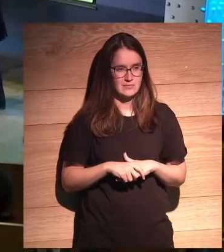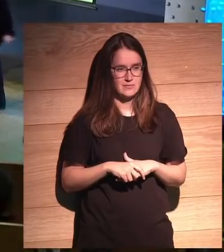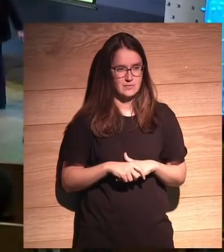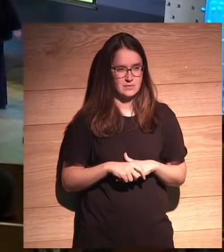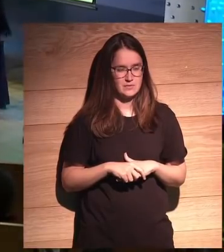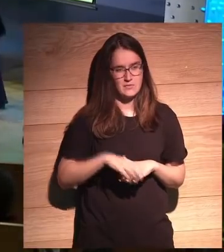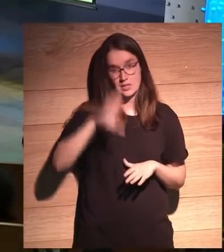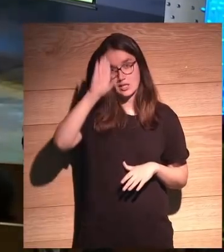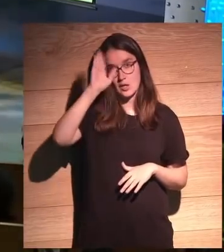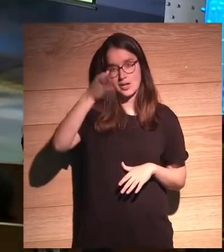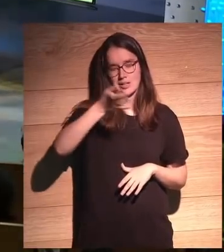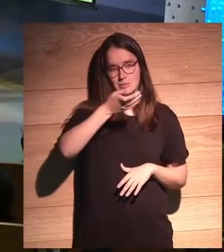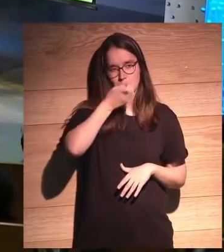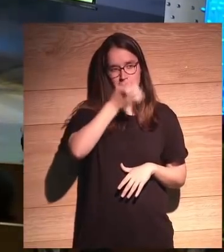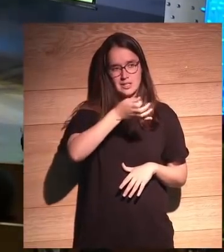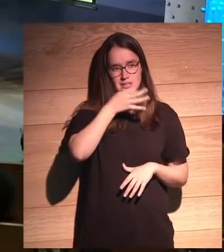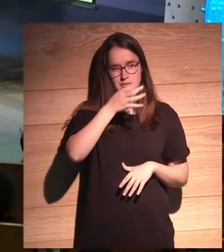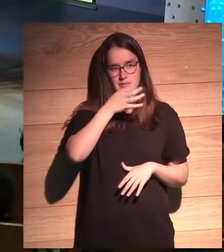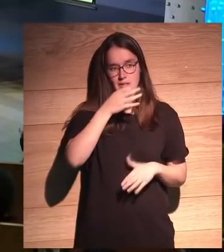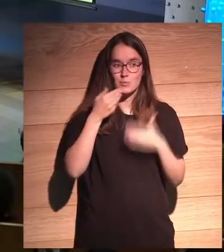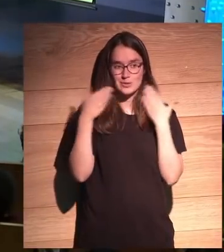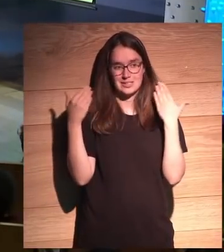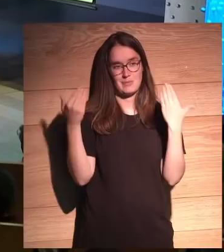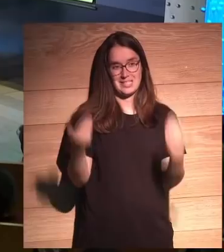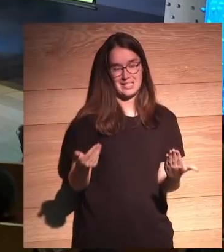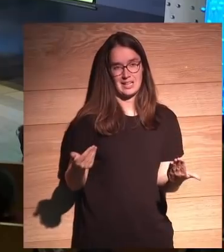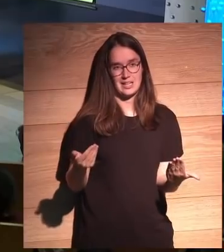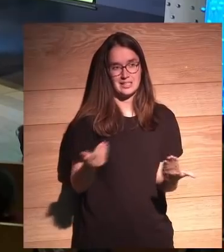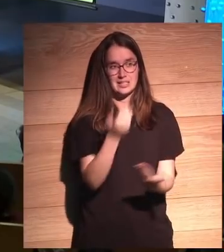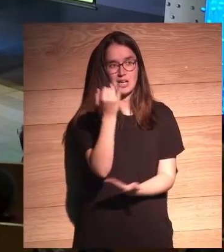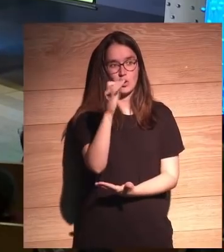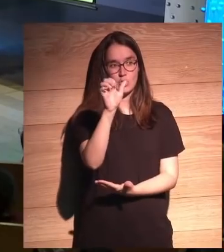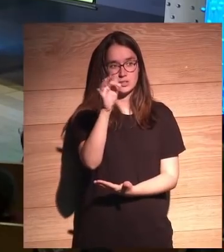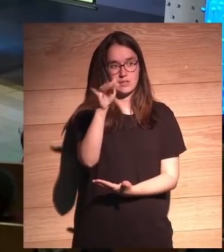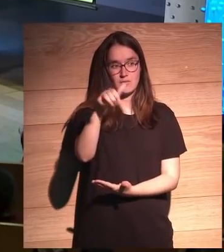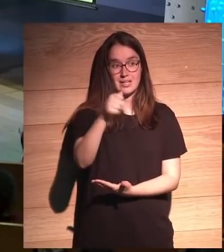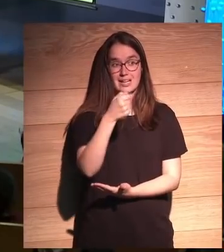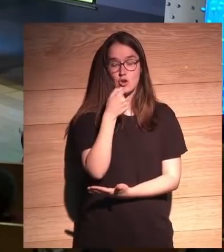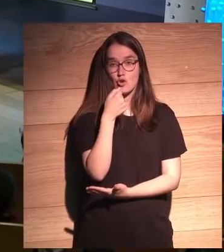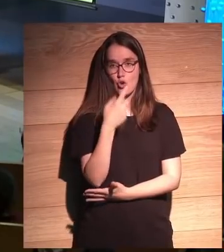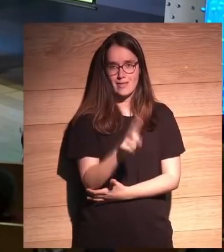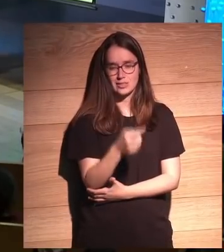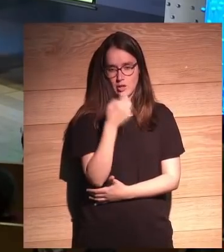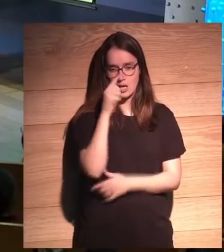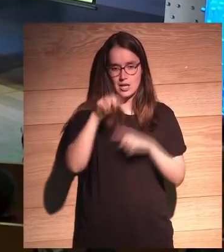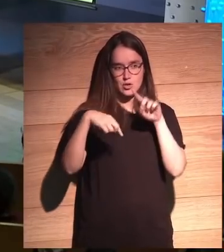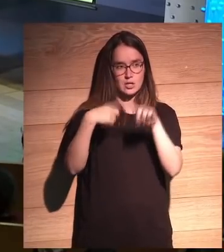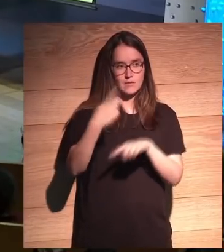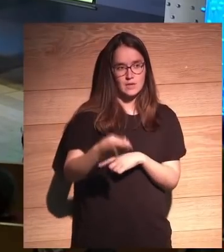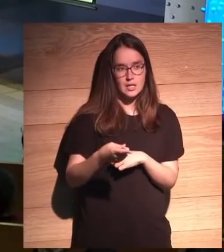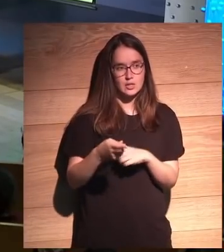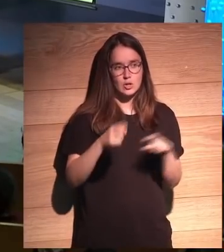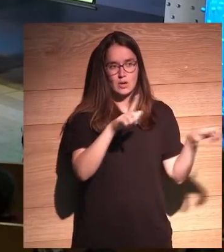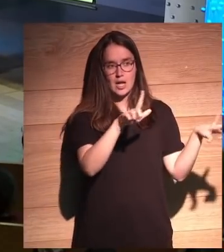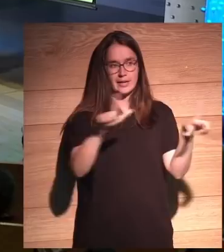Hola, buenas tardes. Bueno, muchísimas gracias a Josefina, que no ha dicho que el año que viene habrá una